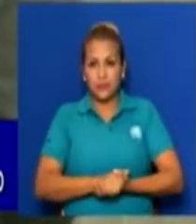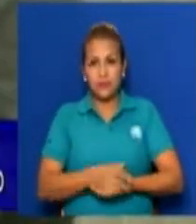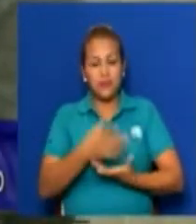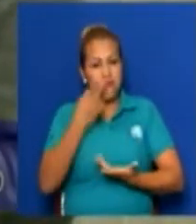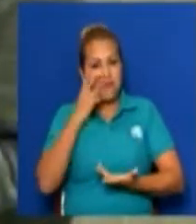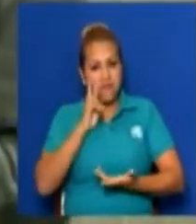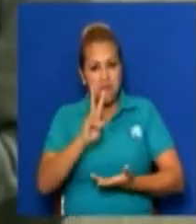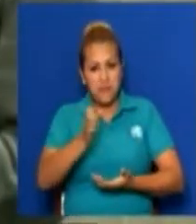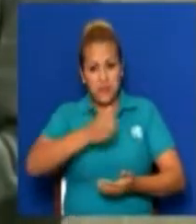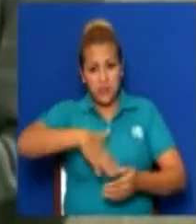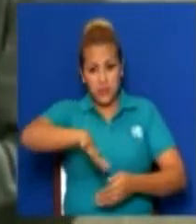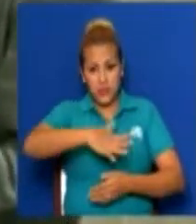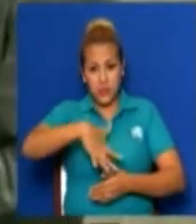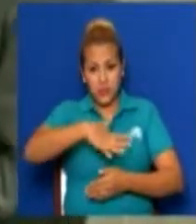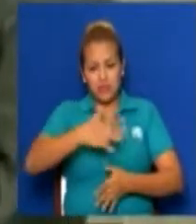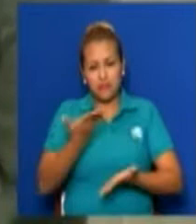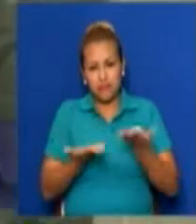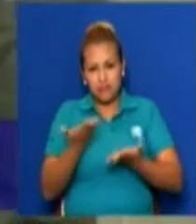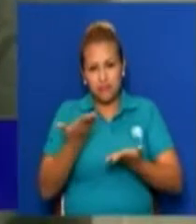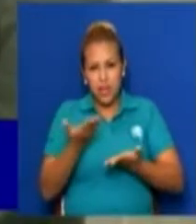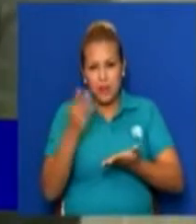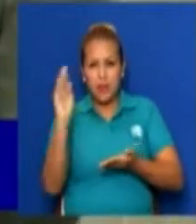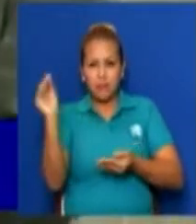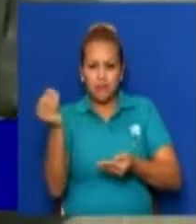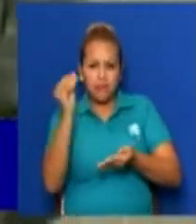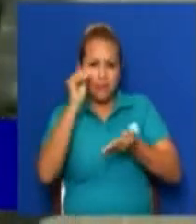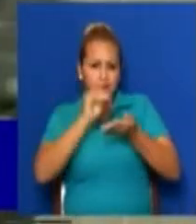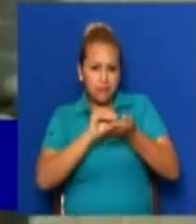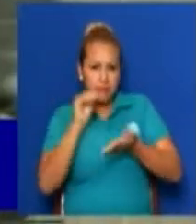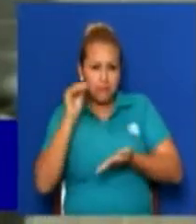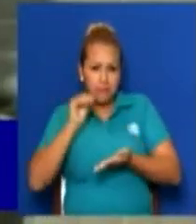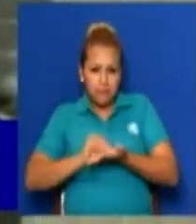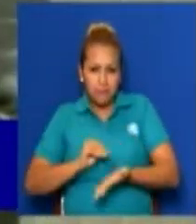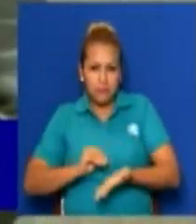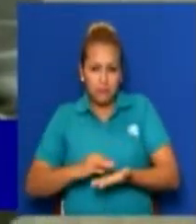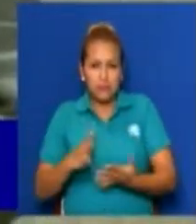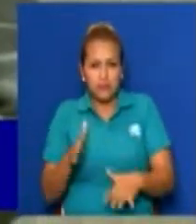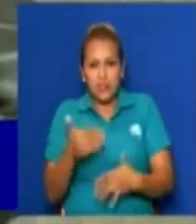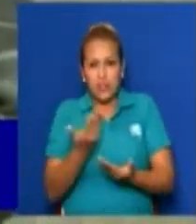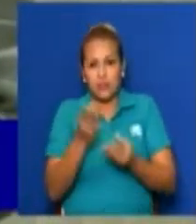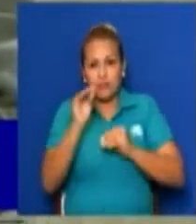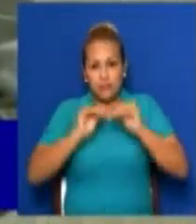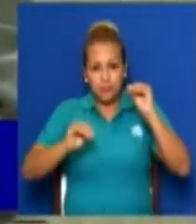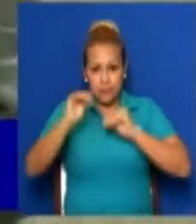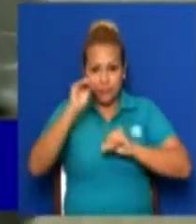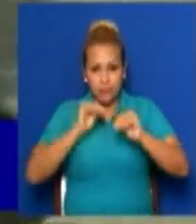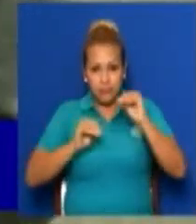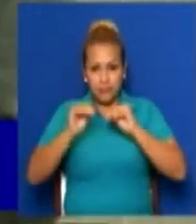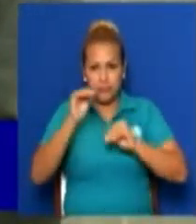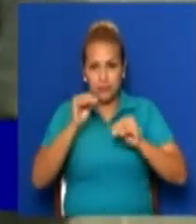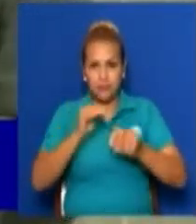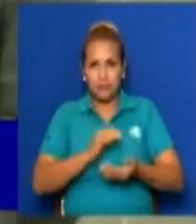desde el punto de vista social, y quizás agregar algunos ingredientes económicos.